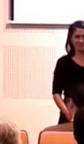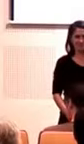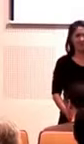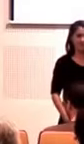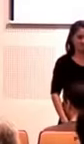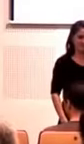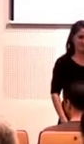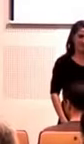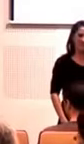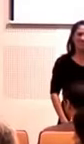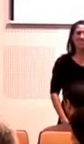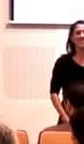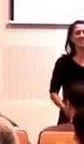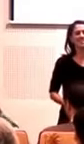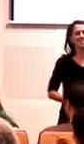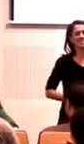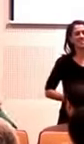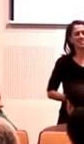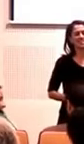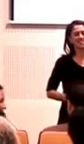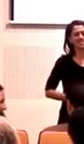Hola.